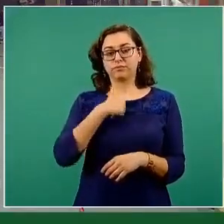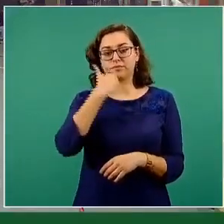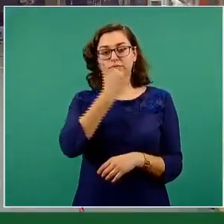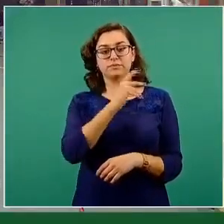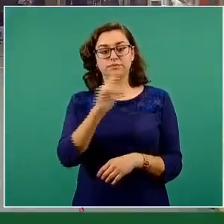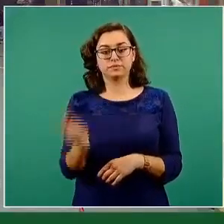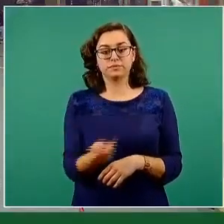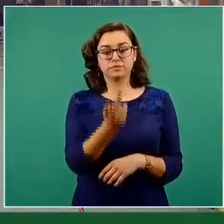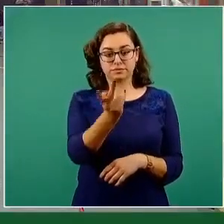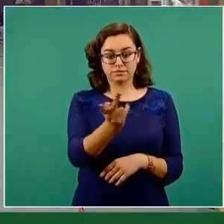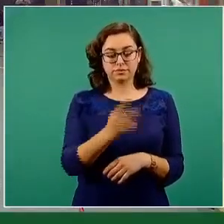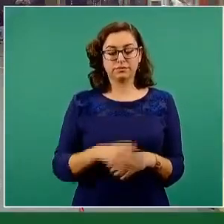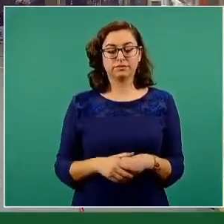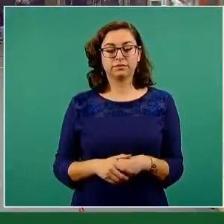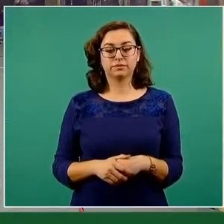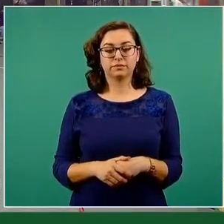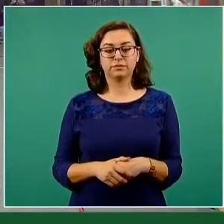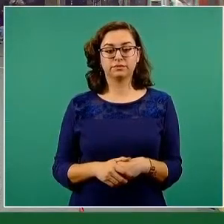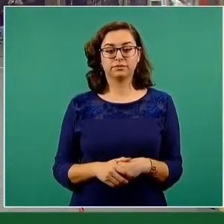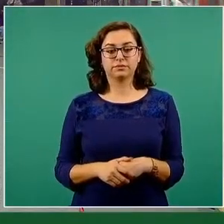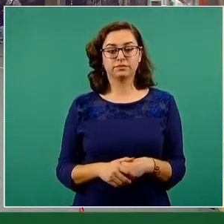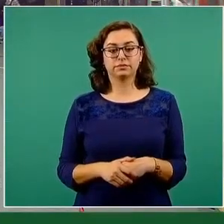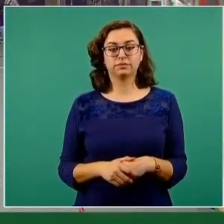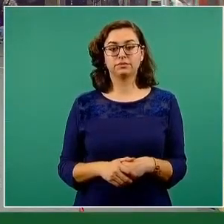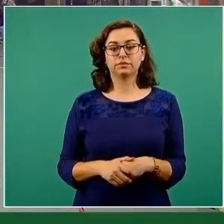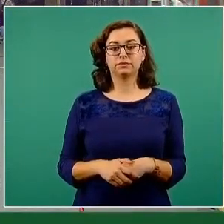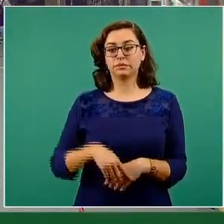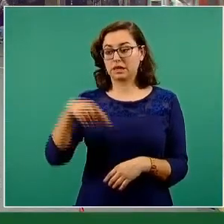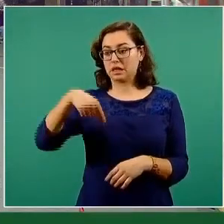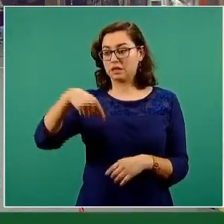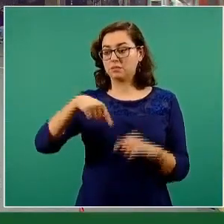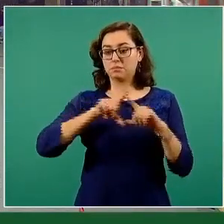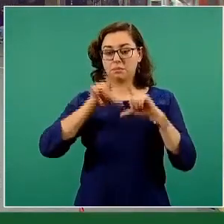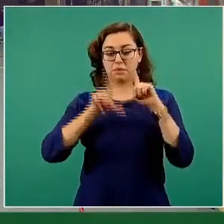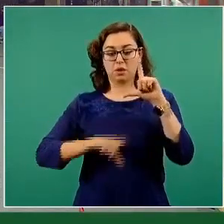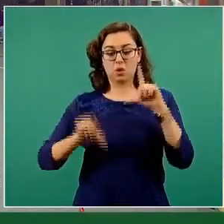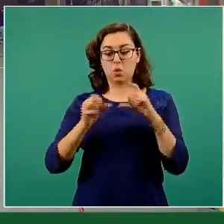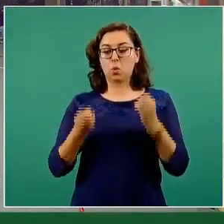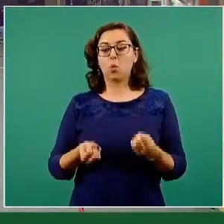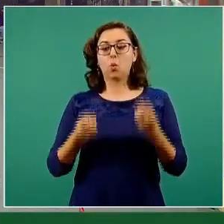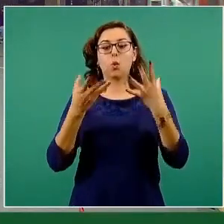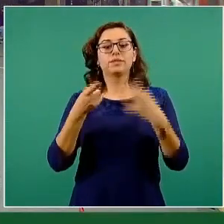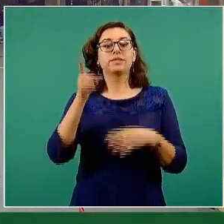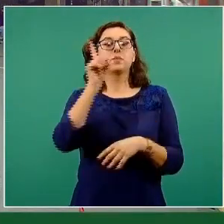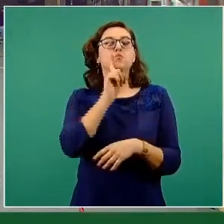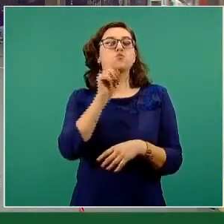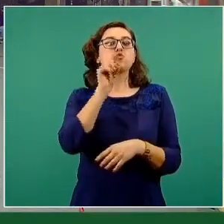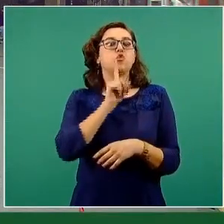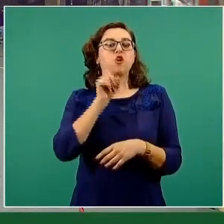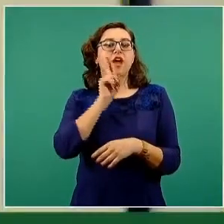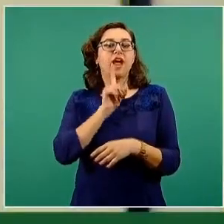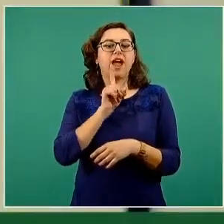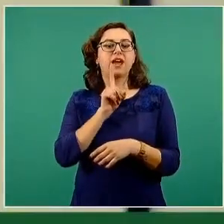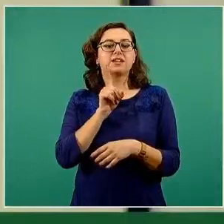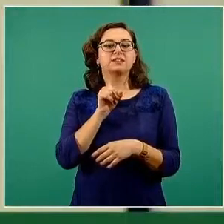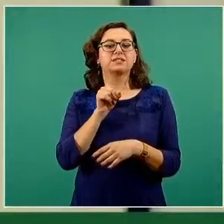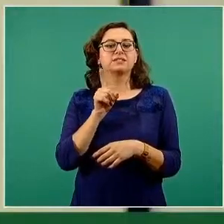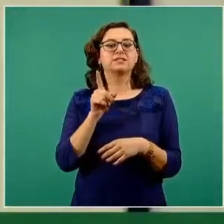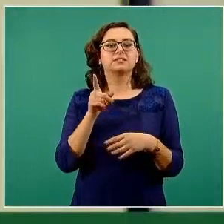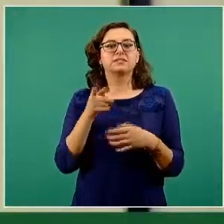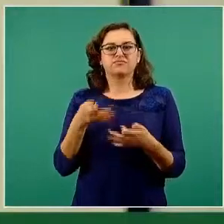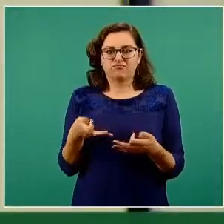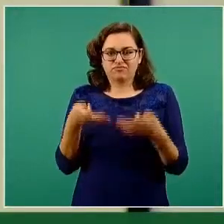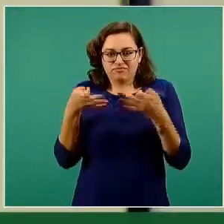referente al número de parteras que existen en el país. Si ustedes dan una estrategia para poder comunicar con ellas,